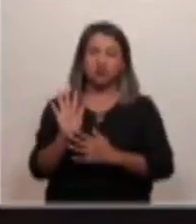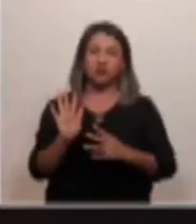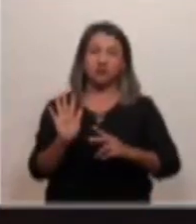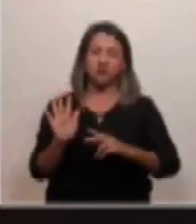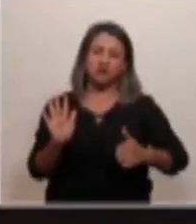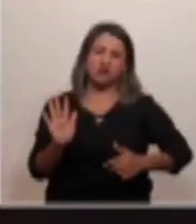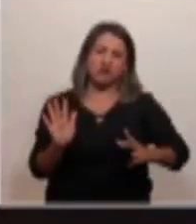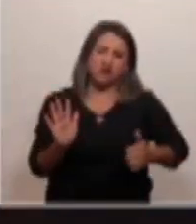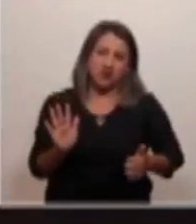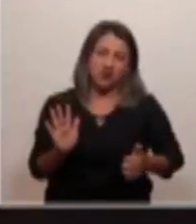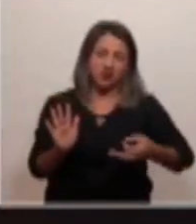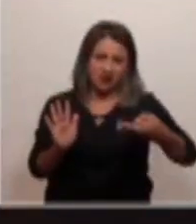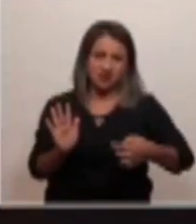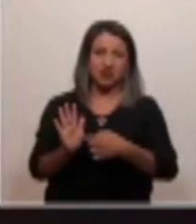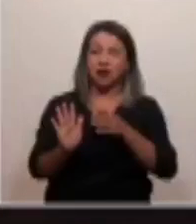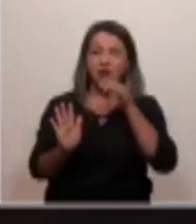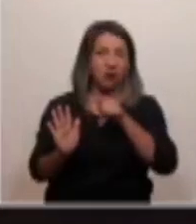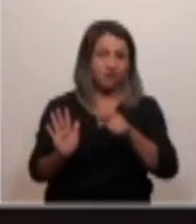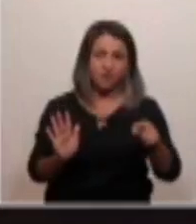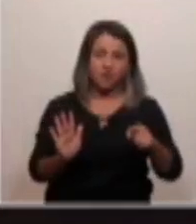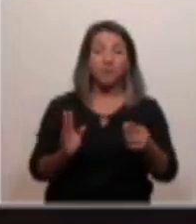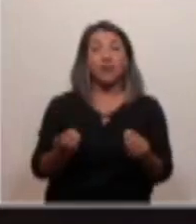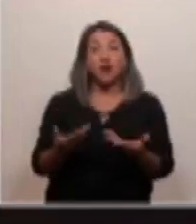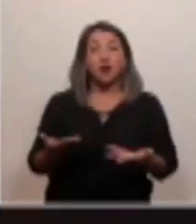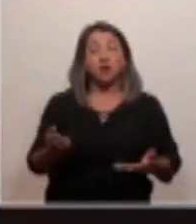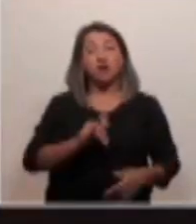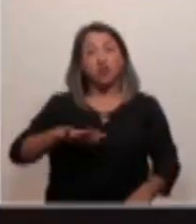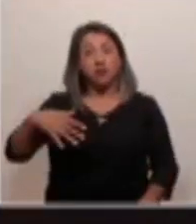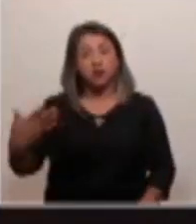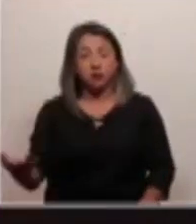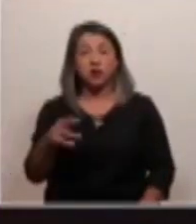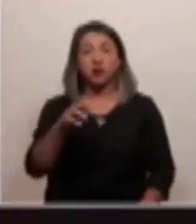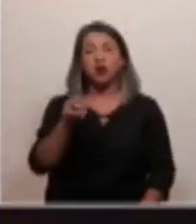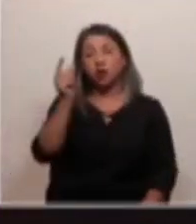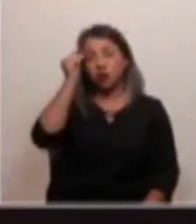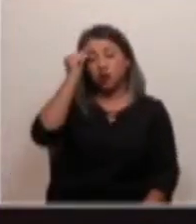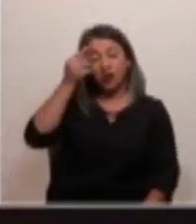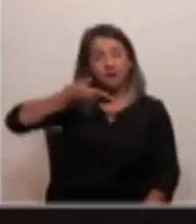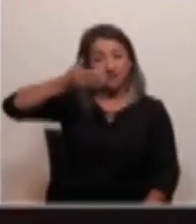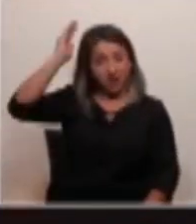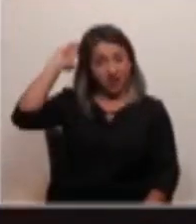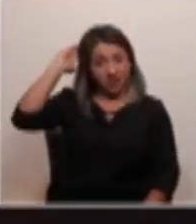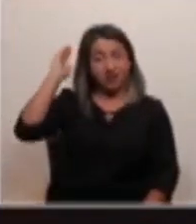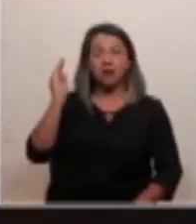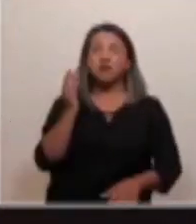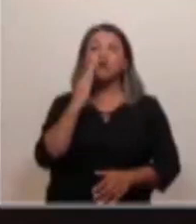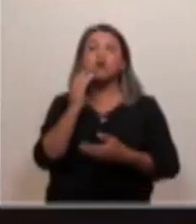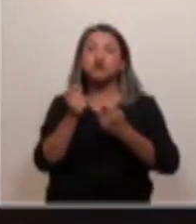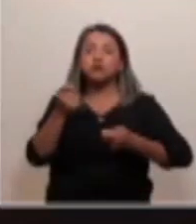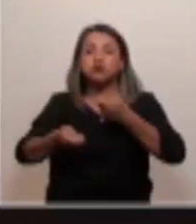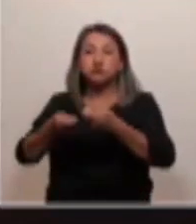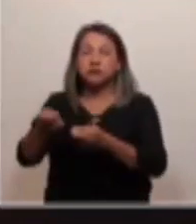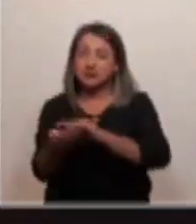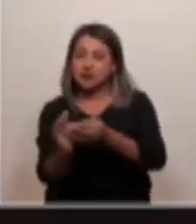hecho. Como es obvio, después de lo ocurrido con Rojas Vade y estas donaciones secretas, y